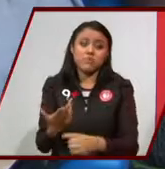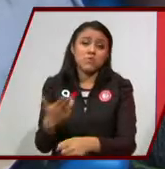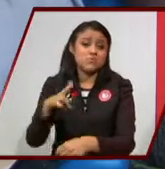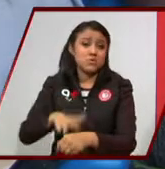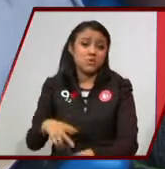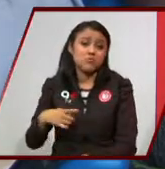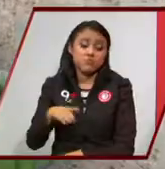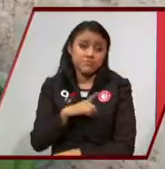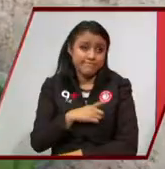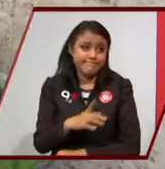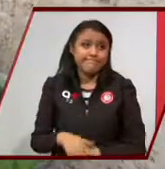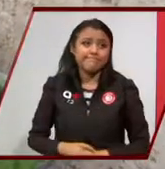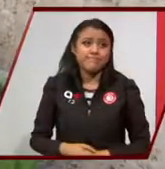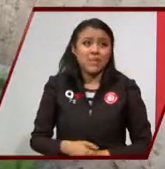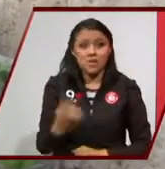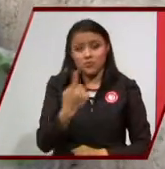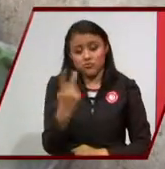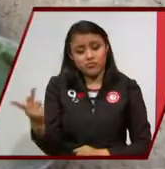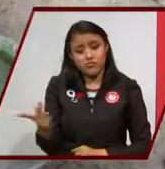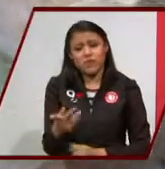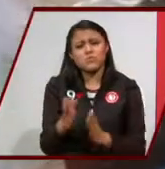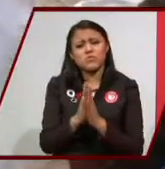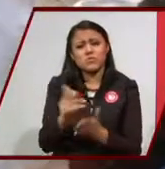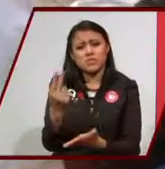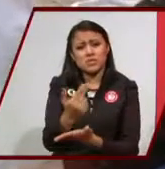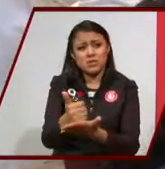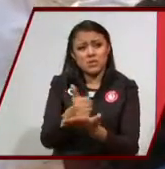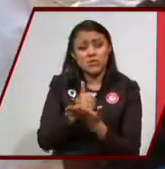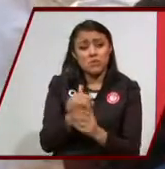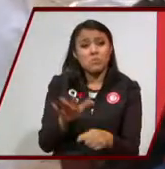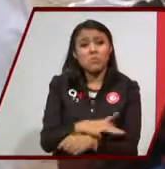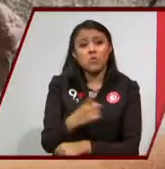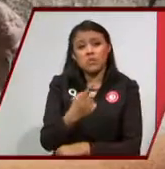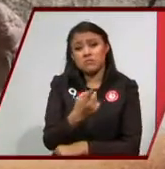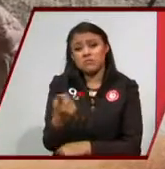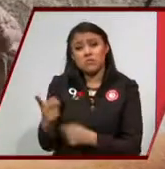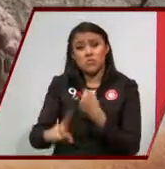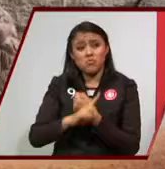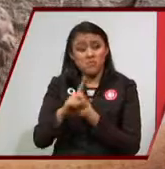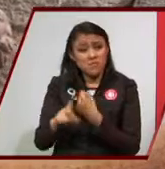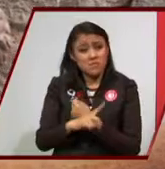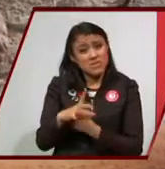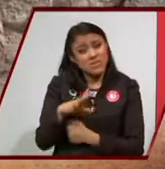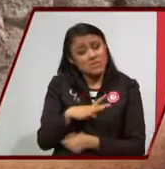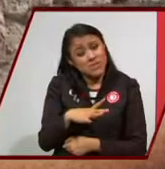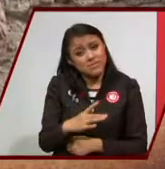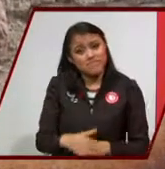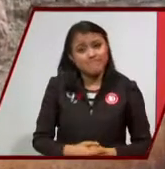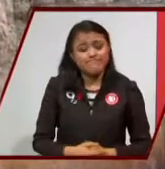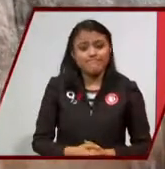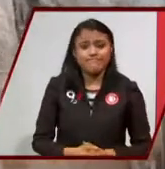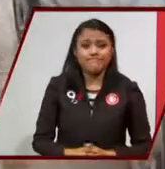llevarlo al hospital. Esta pareja pide su ayuda, ya que presentan varias carencias.